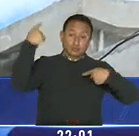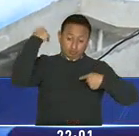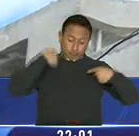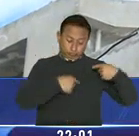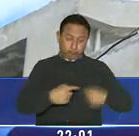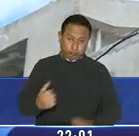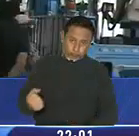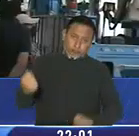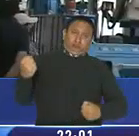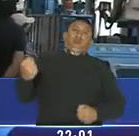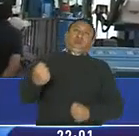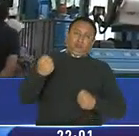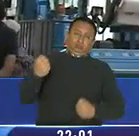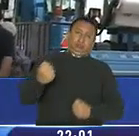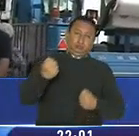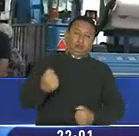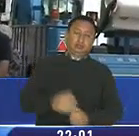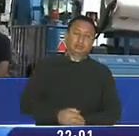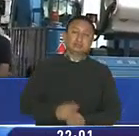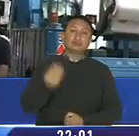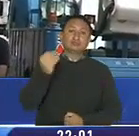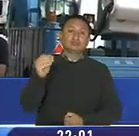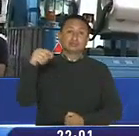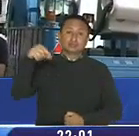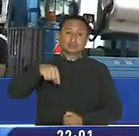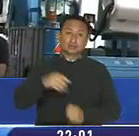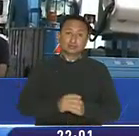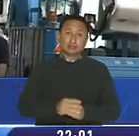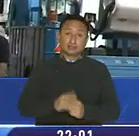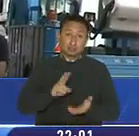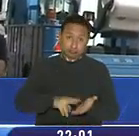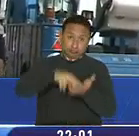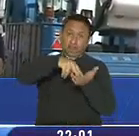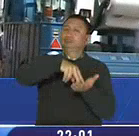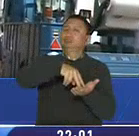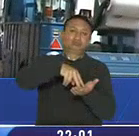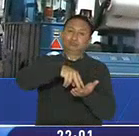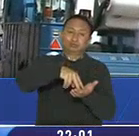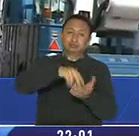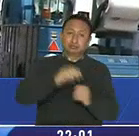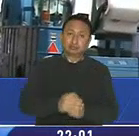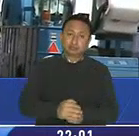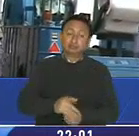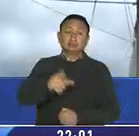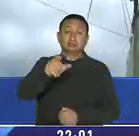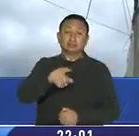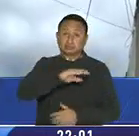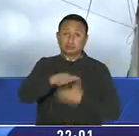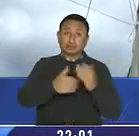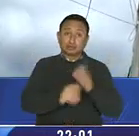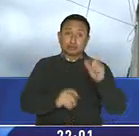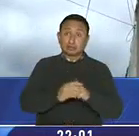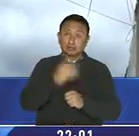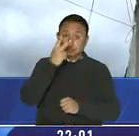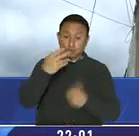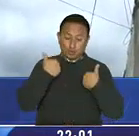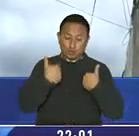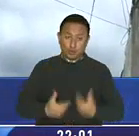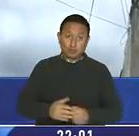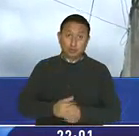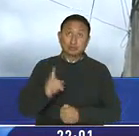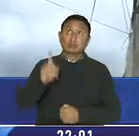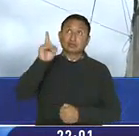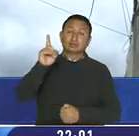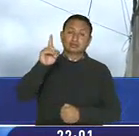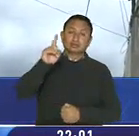cuerpo, comprometiendo órganos vitales. El joven ayudante no volvió a pararse. En medio de la sorpresa de todos, el cadáver fue bajado desde